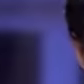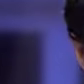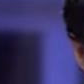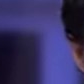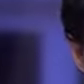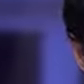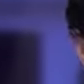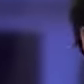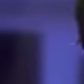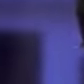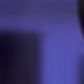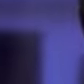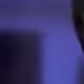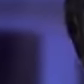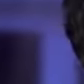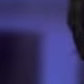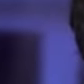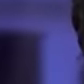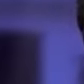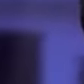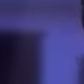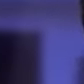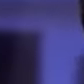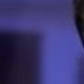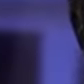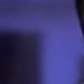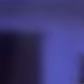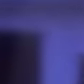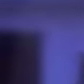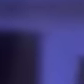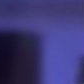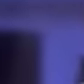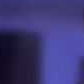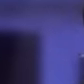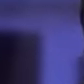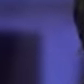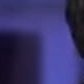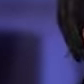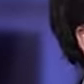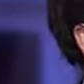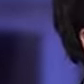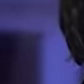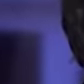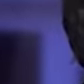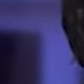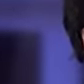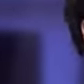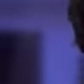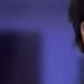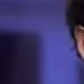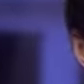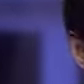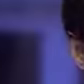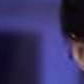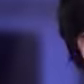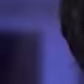pleno? Es la continuación constitucionalmente prevista de la anterior. Entonces, lo que habría que preguntarse es ¿para qué sirvió la anterior?